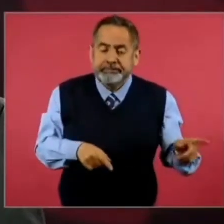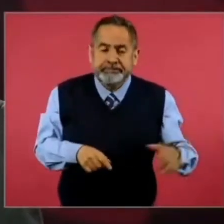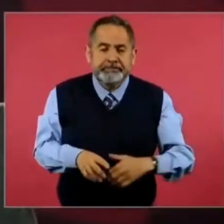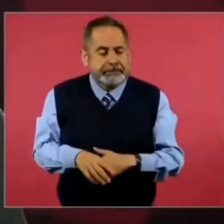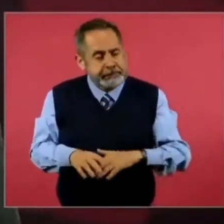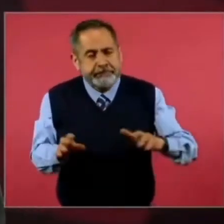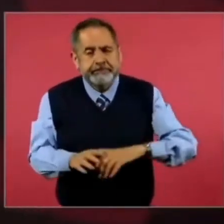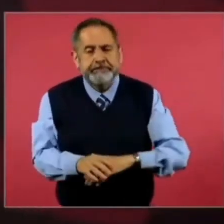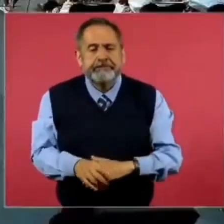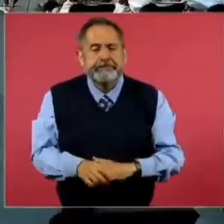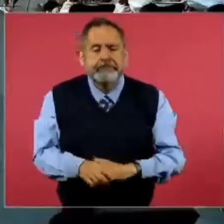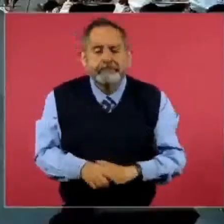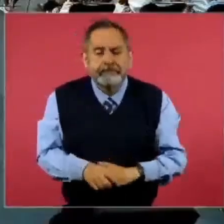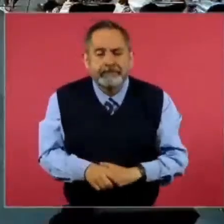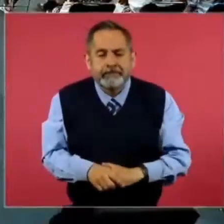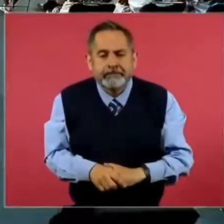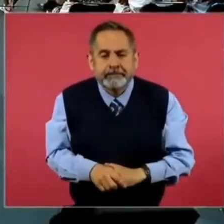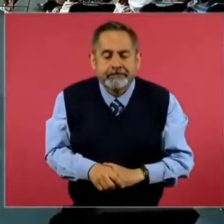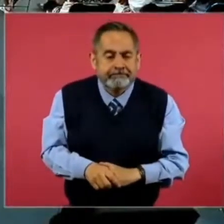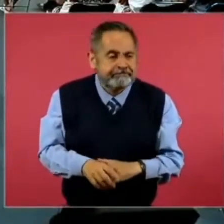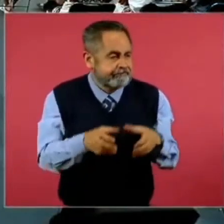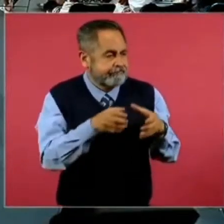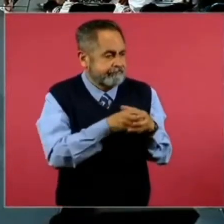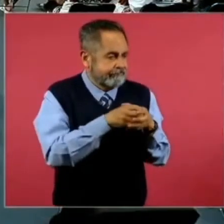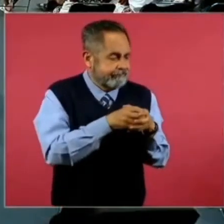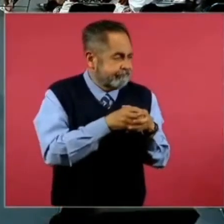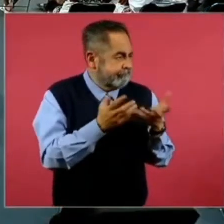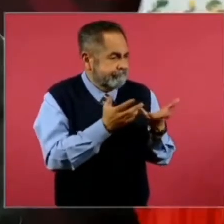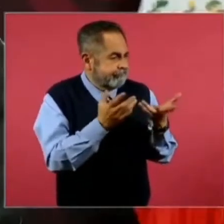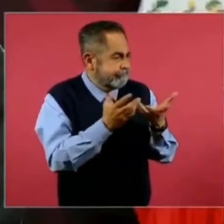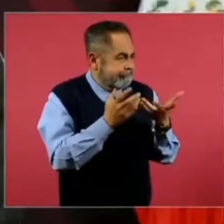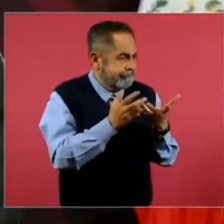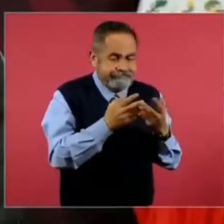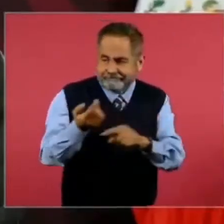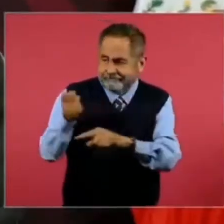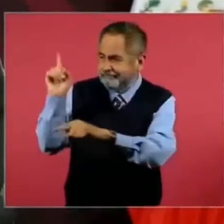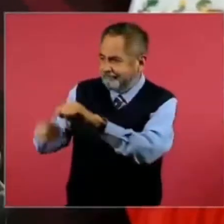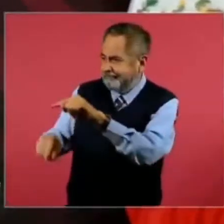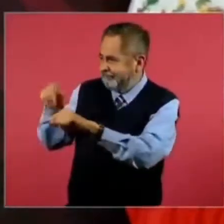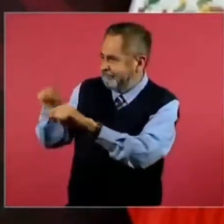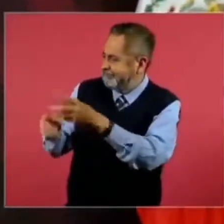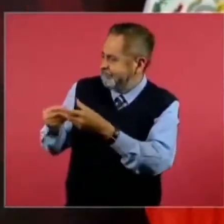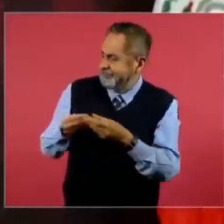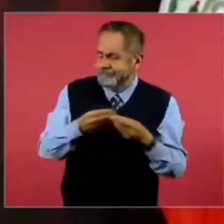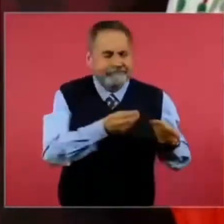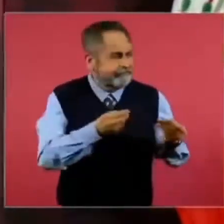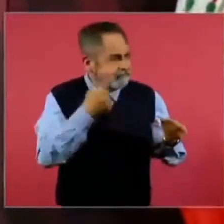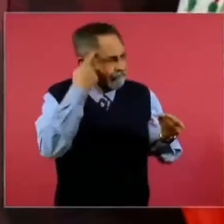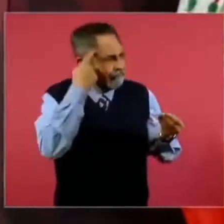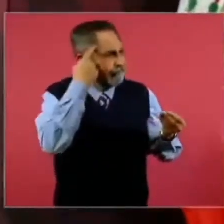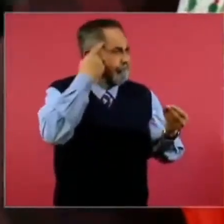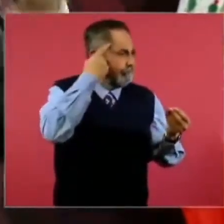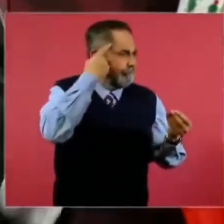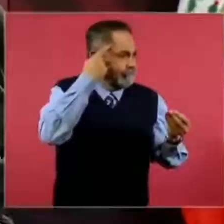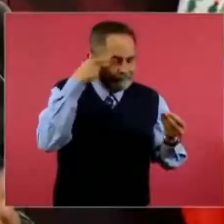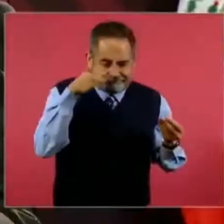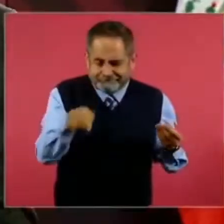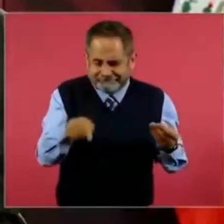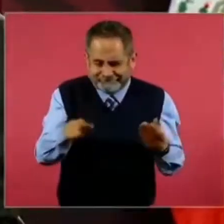Bueno, para proteger esa política privatizadora, crearon un